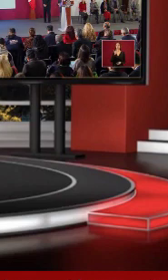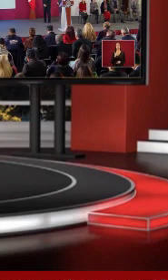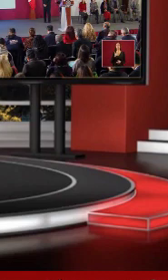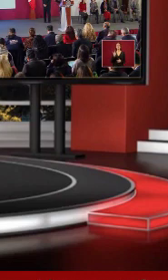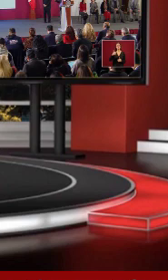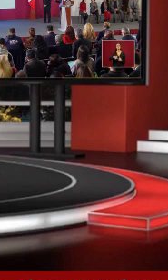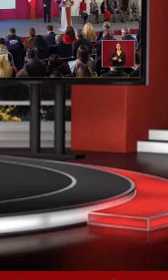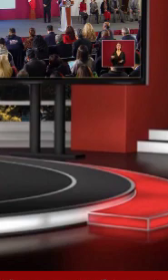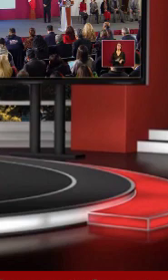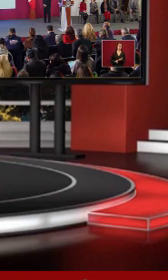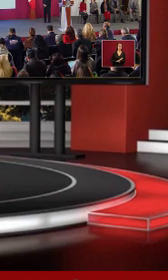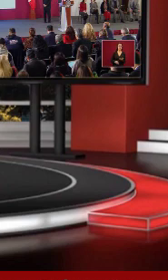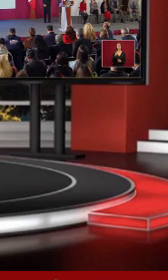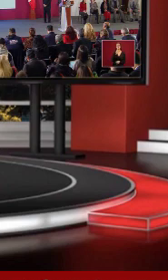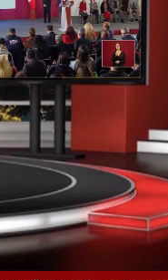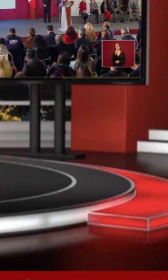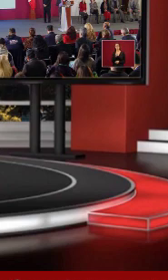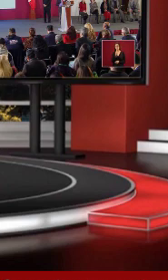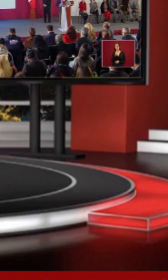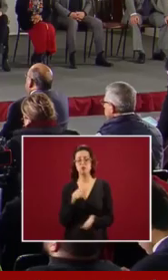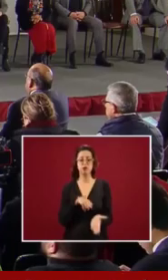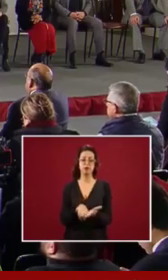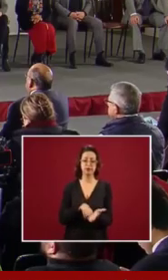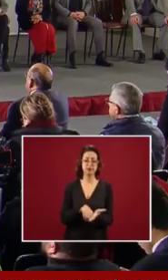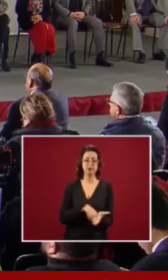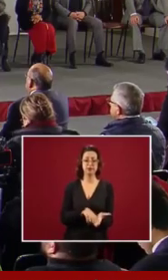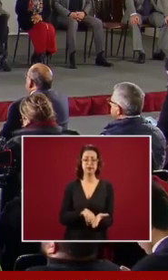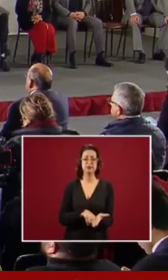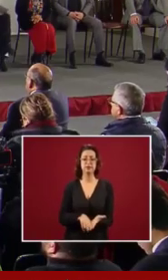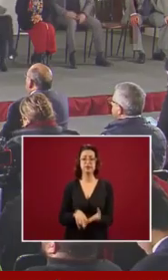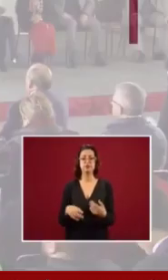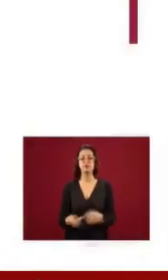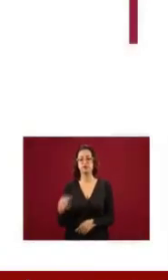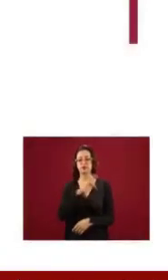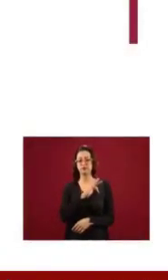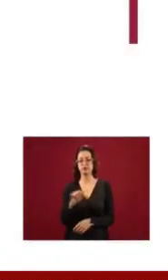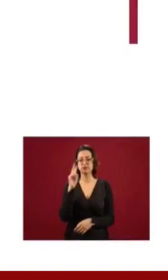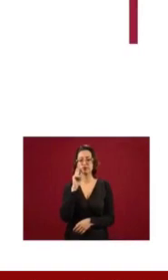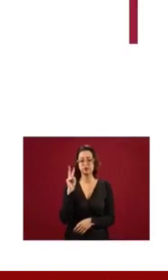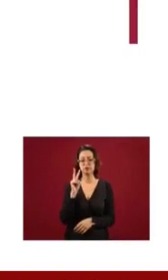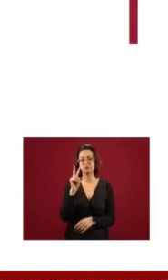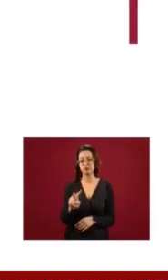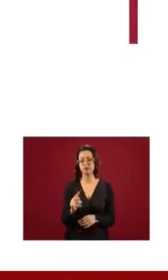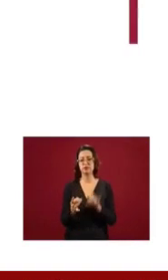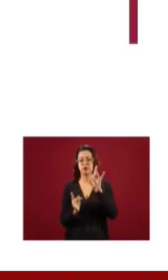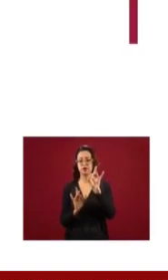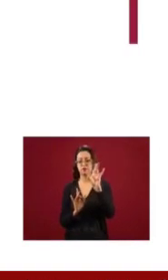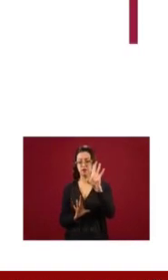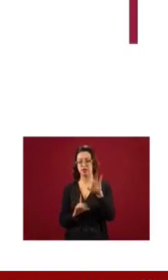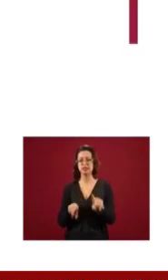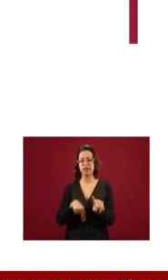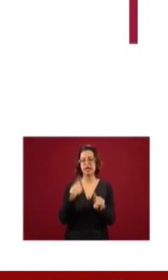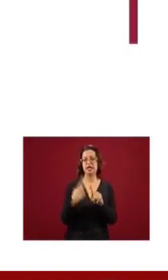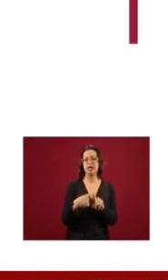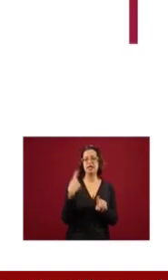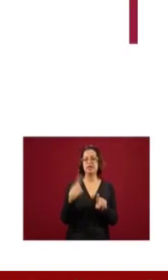con la política de no incrementar los precios a los carburantes explicó en la conferencia de prensa matutina del presidente andrés manuel lópez obrador say